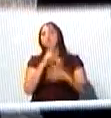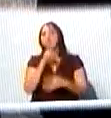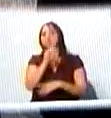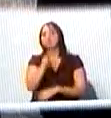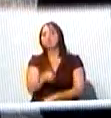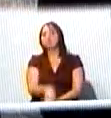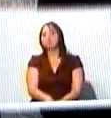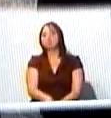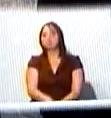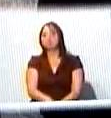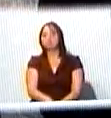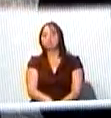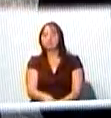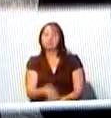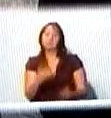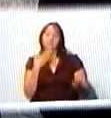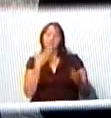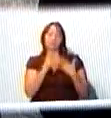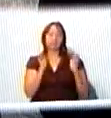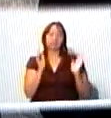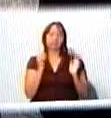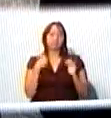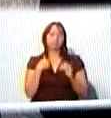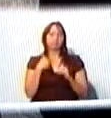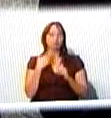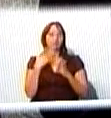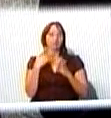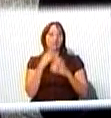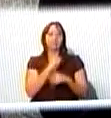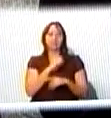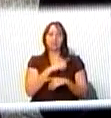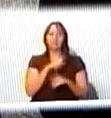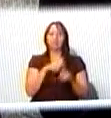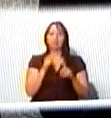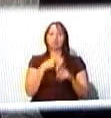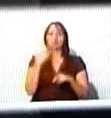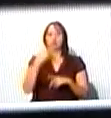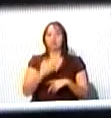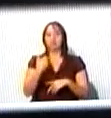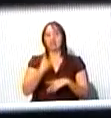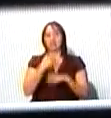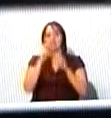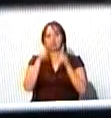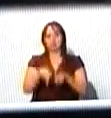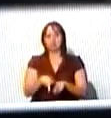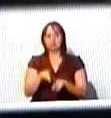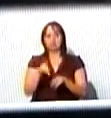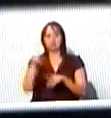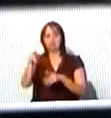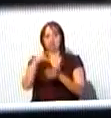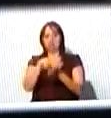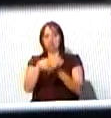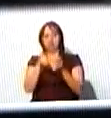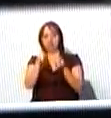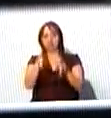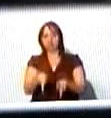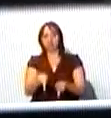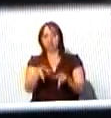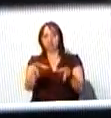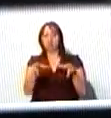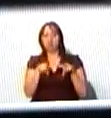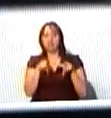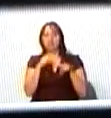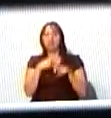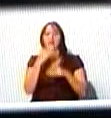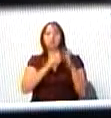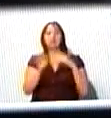Mire, no quiero pecar de inmodesto, pero yo creo que hay gente en el cantón de Mora que pensó que la única manera de